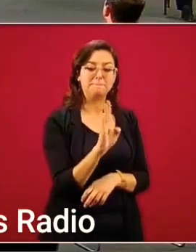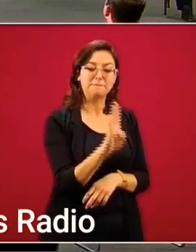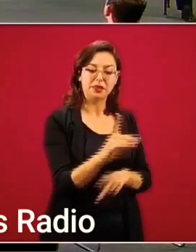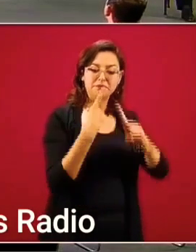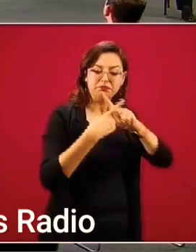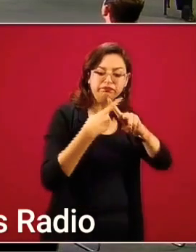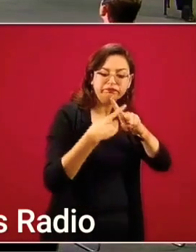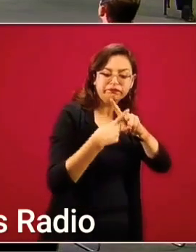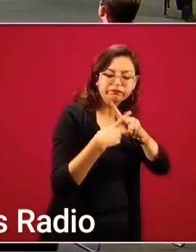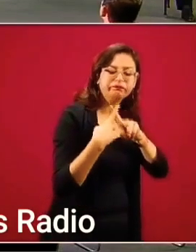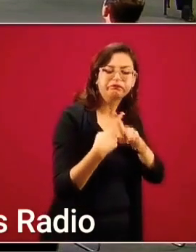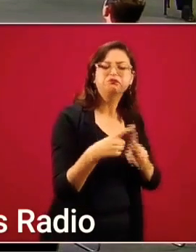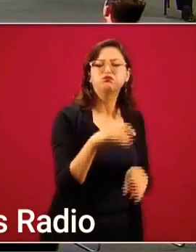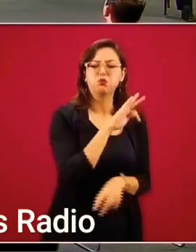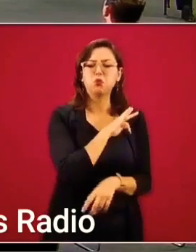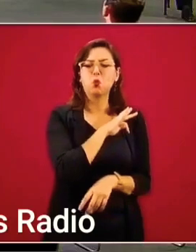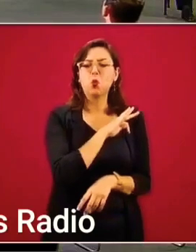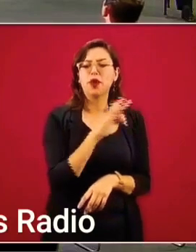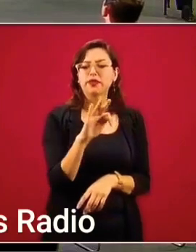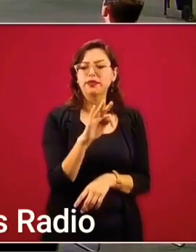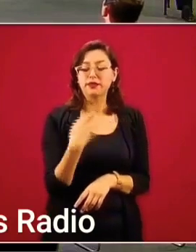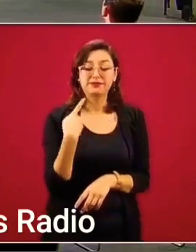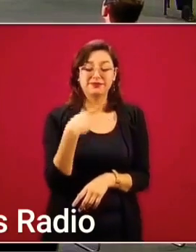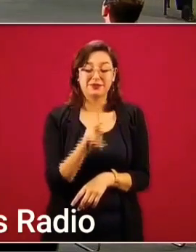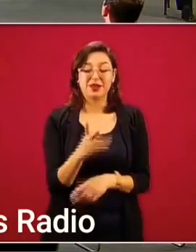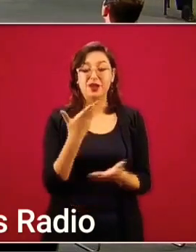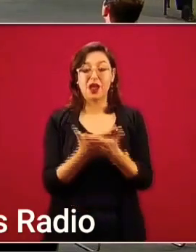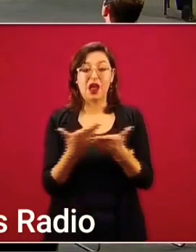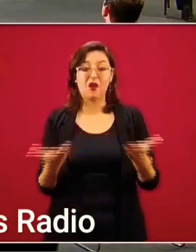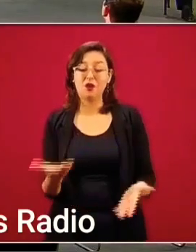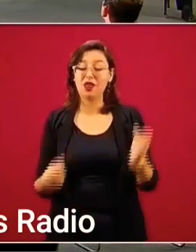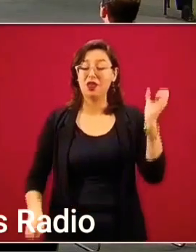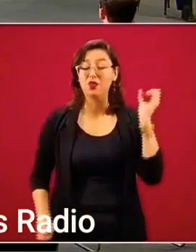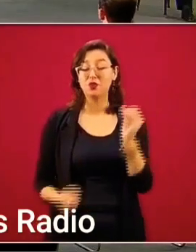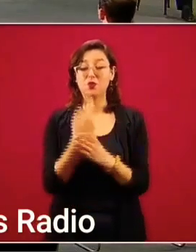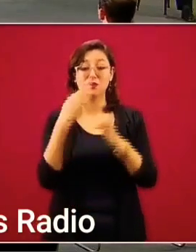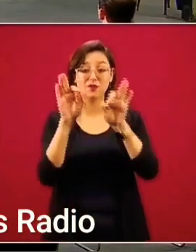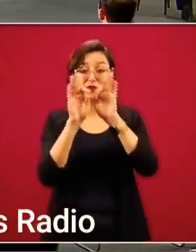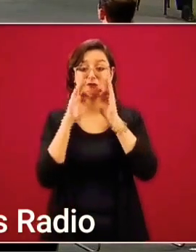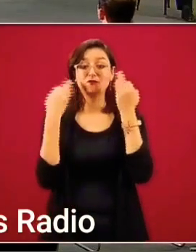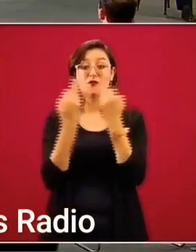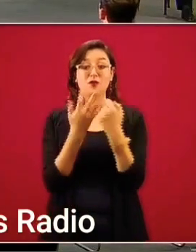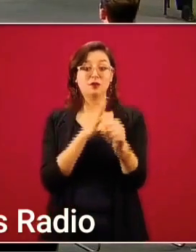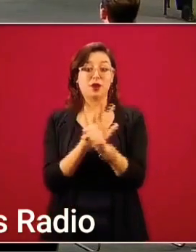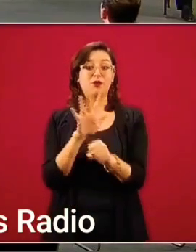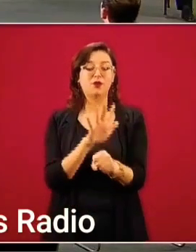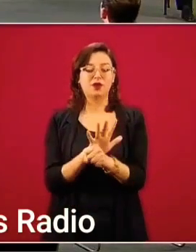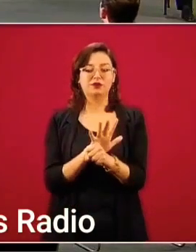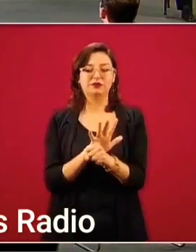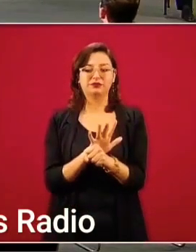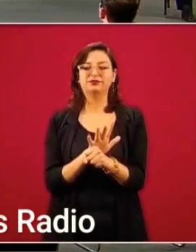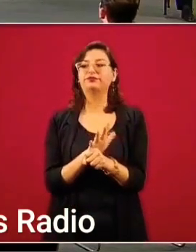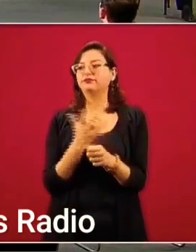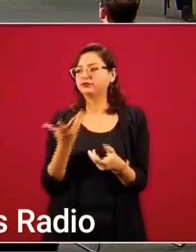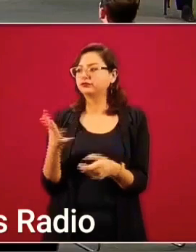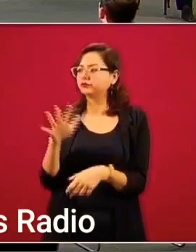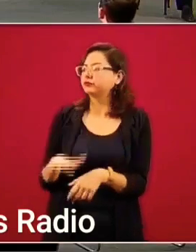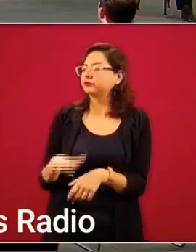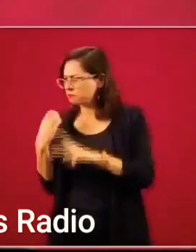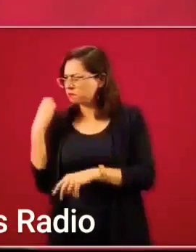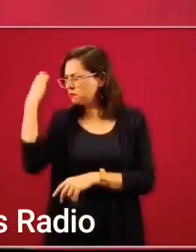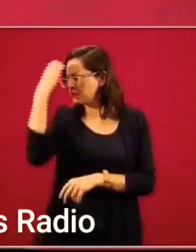también un parámetro nuevo, distinto, para medir cómo vamos en